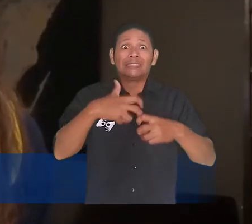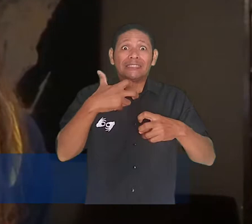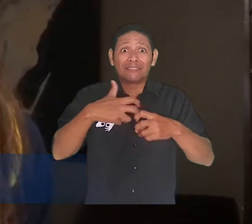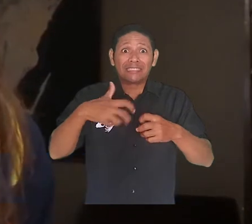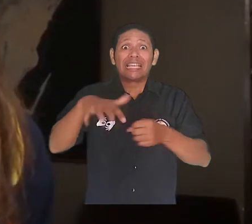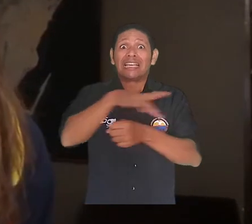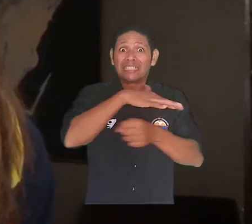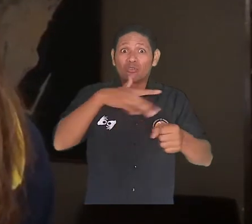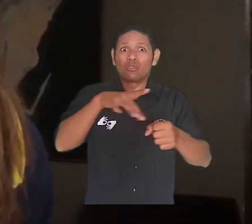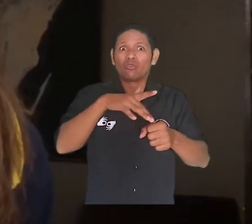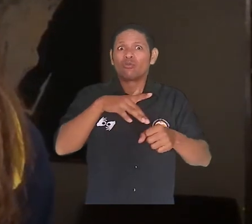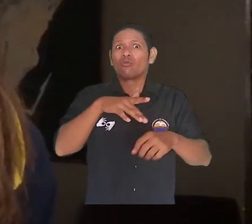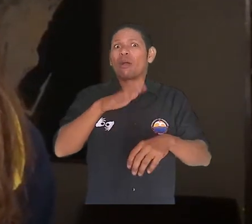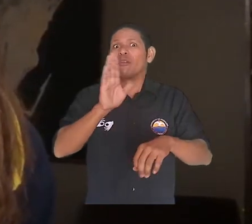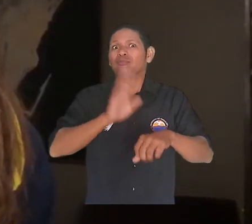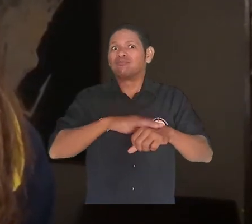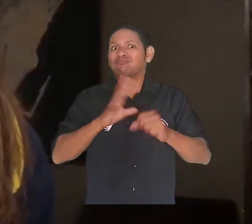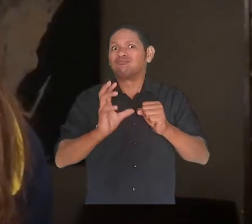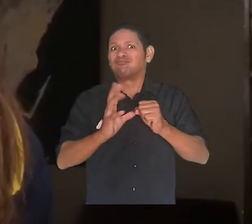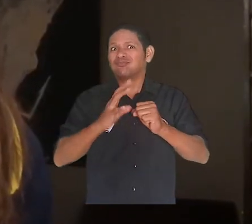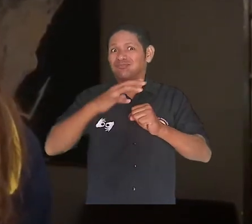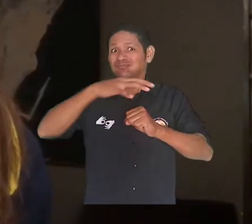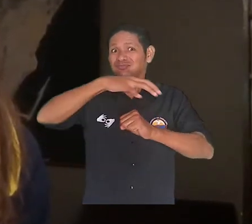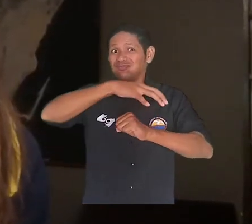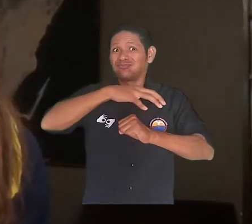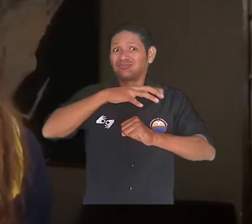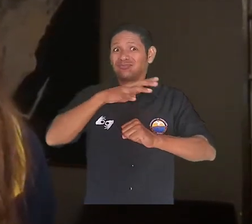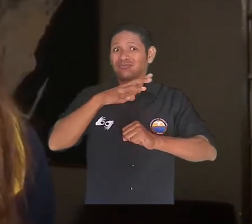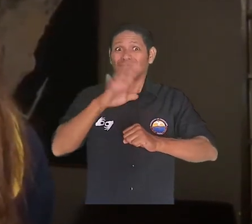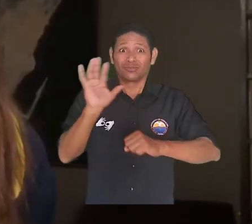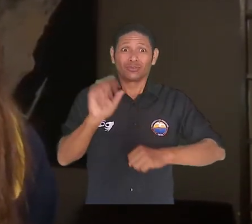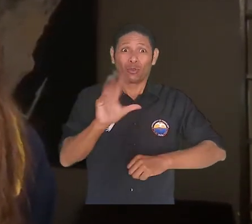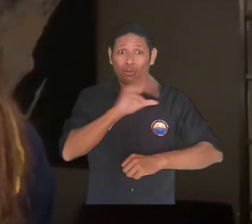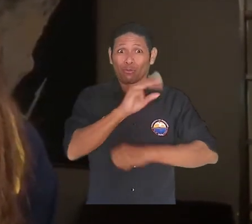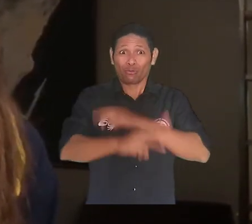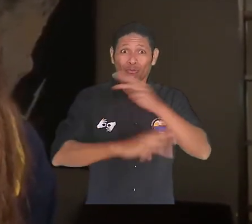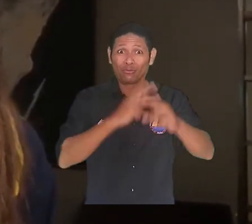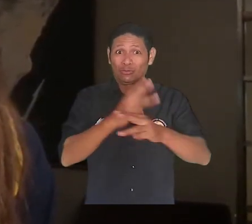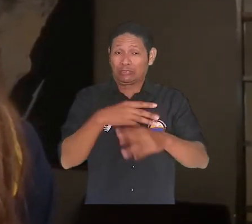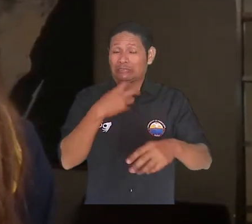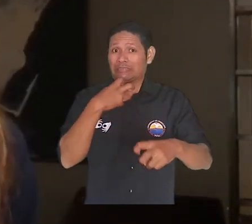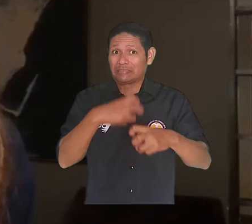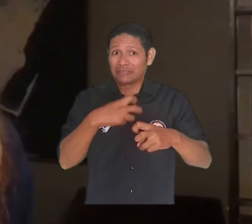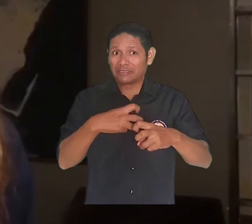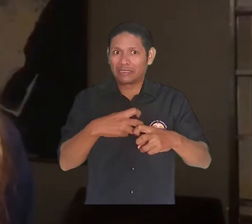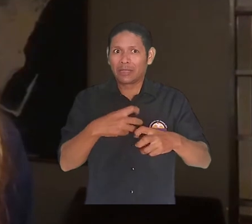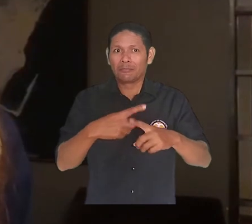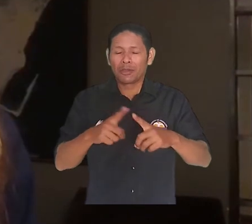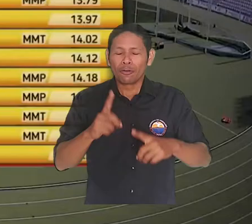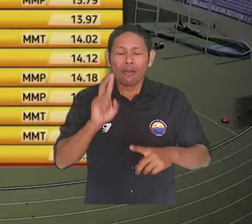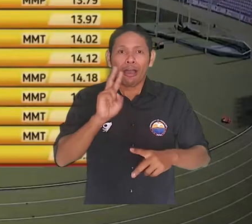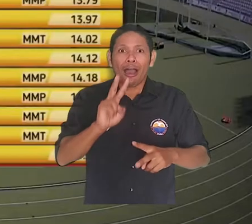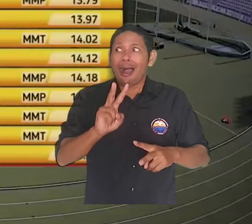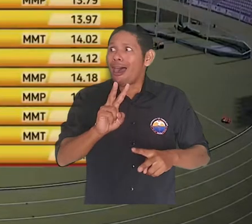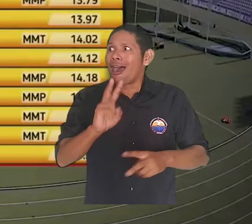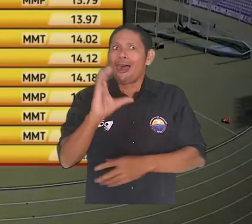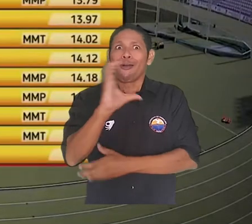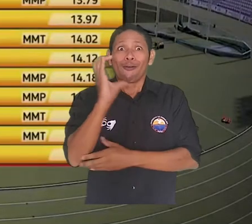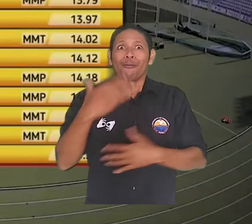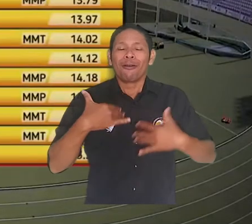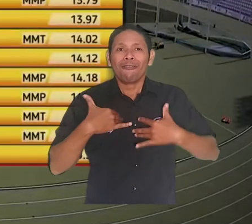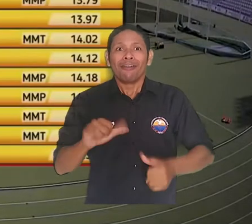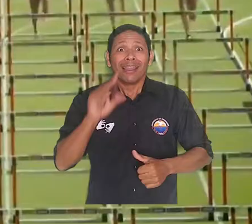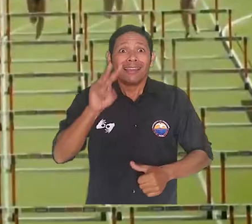bastante difícil por culpa de la pandemia que estamos atravesando a nivel mundial. Darle como esa alegría a